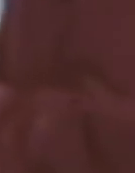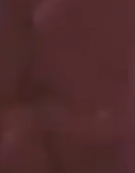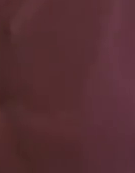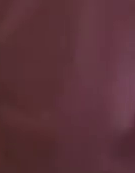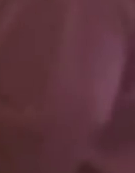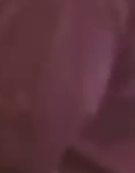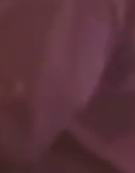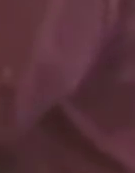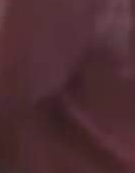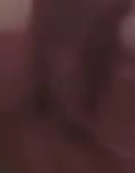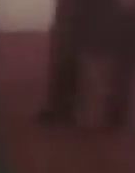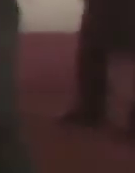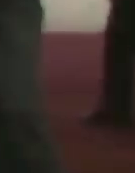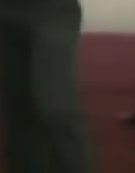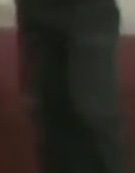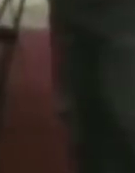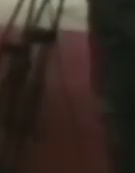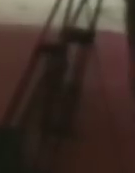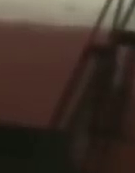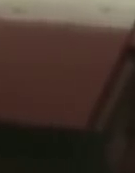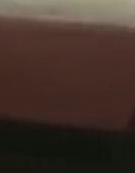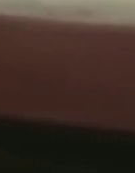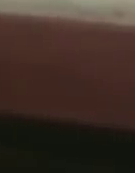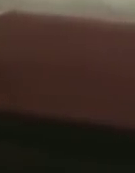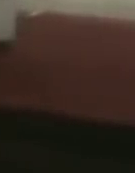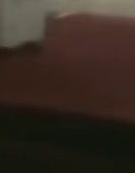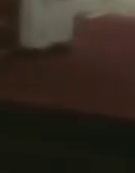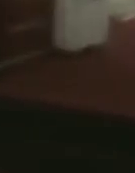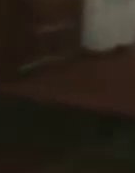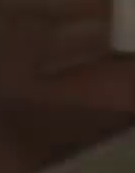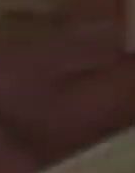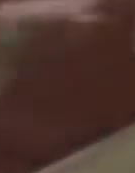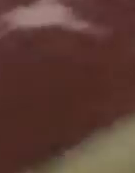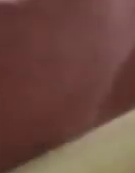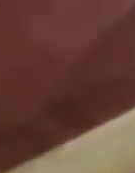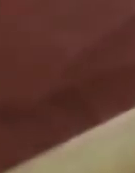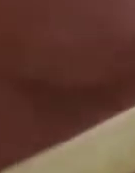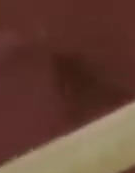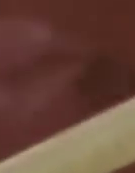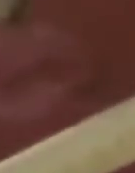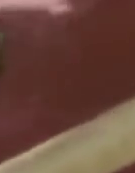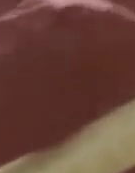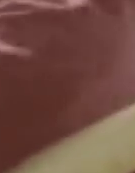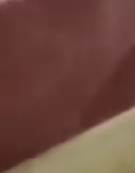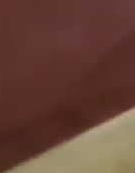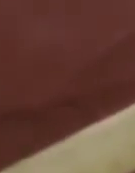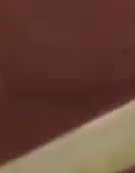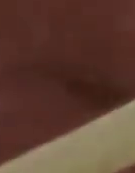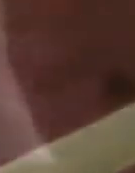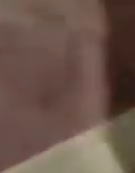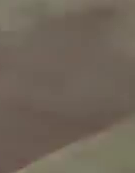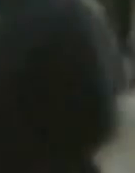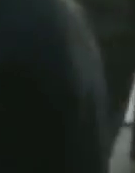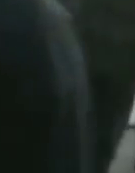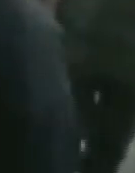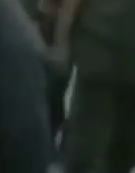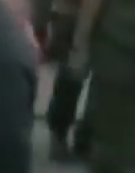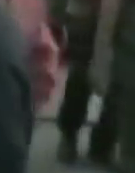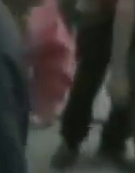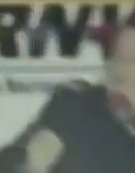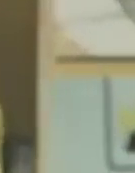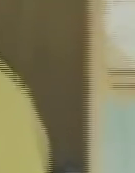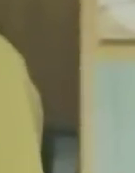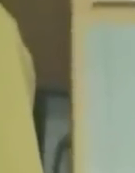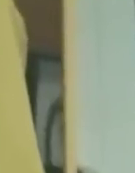paciencia y más paciencia, constancia y más constancia, para tener patria, para tener el apoyo